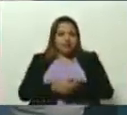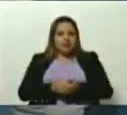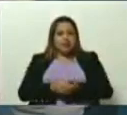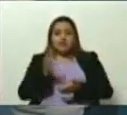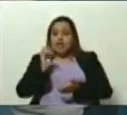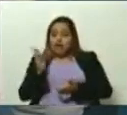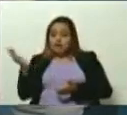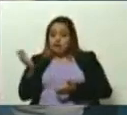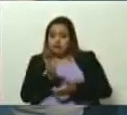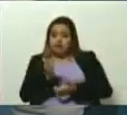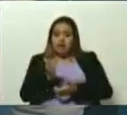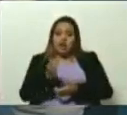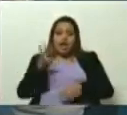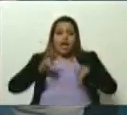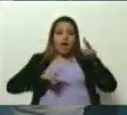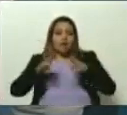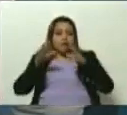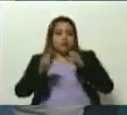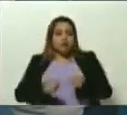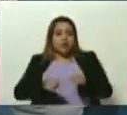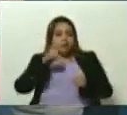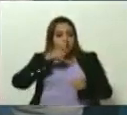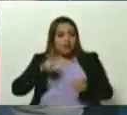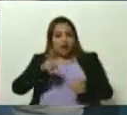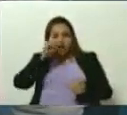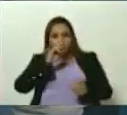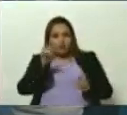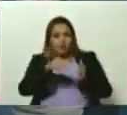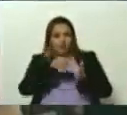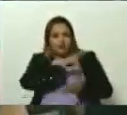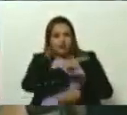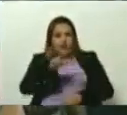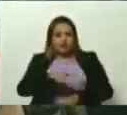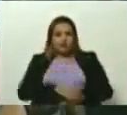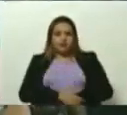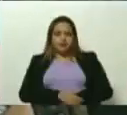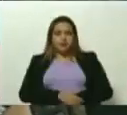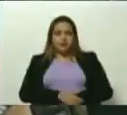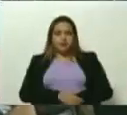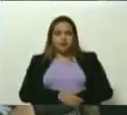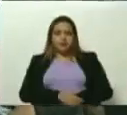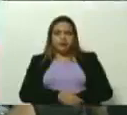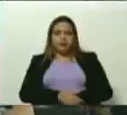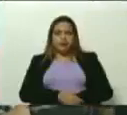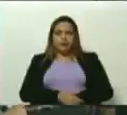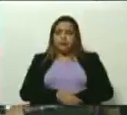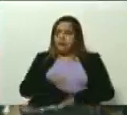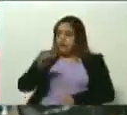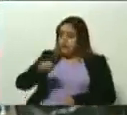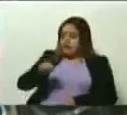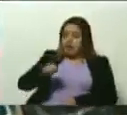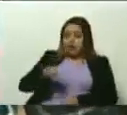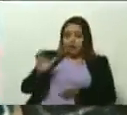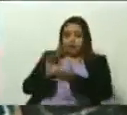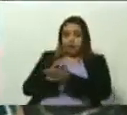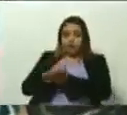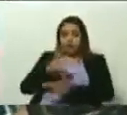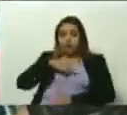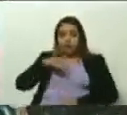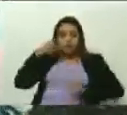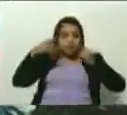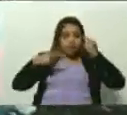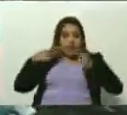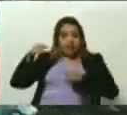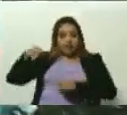Ciudadana 2022. Adelante contigo, María Gabriela. Así es, Boris, y nosotros estamos recorriendo